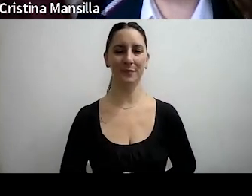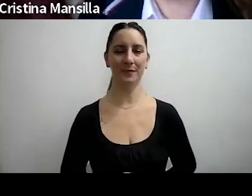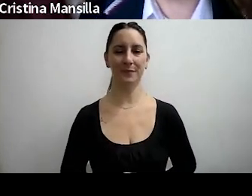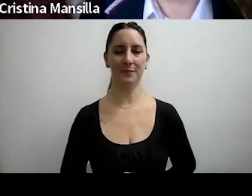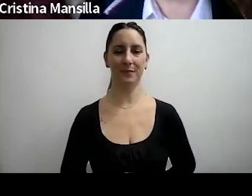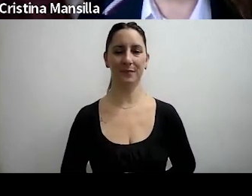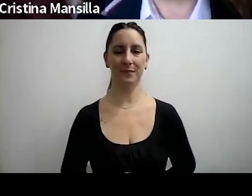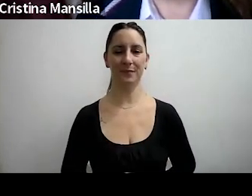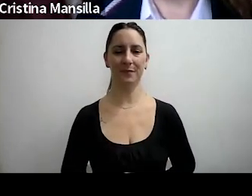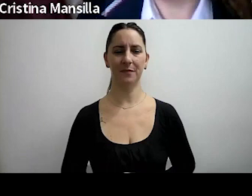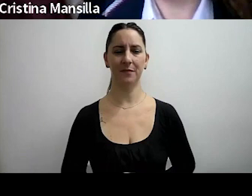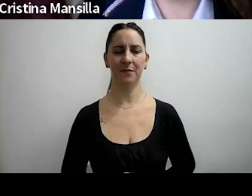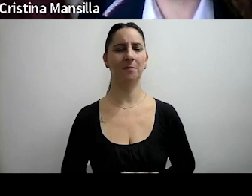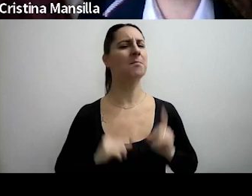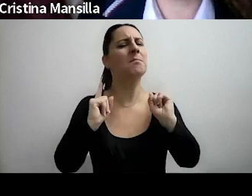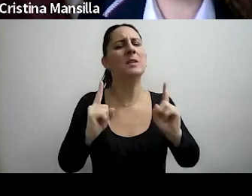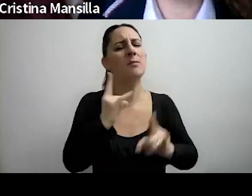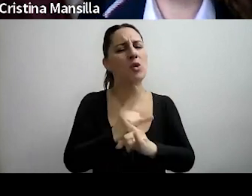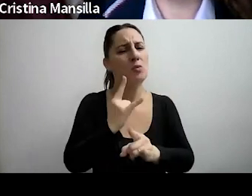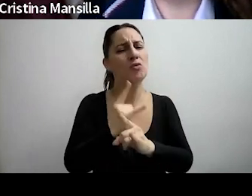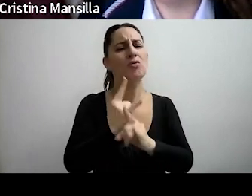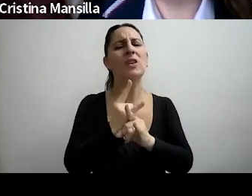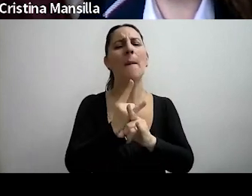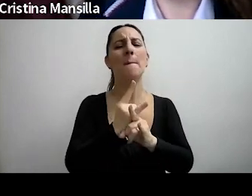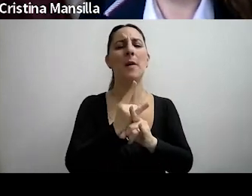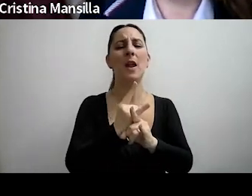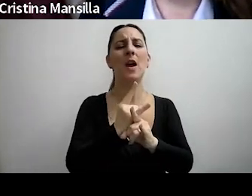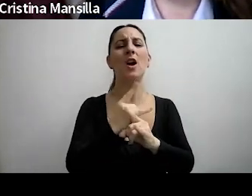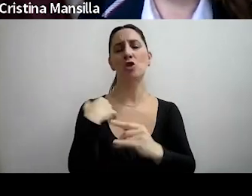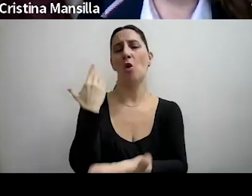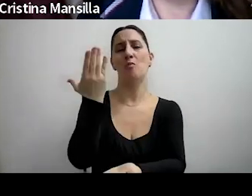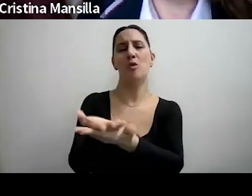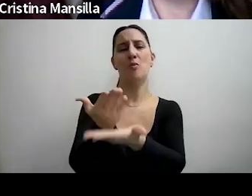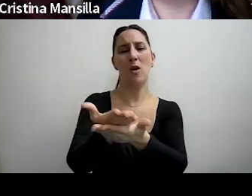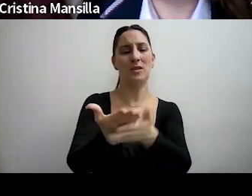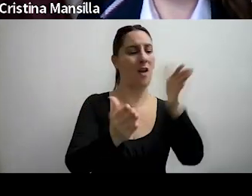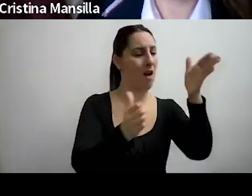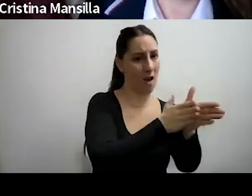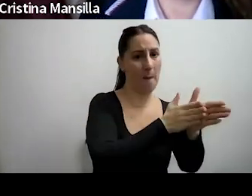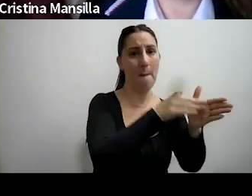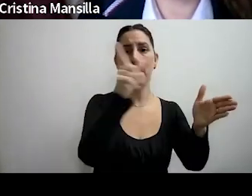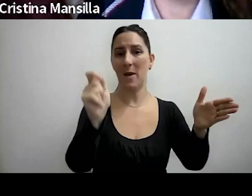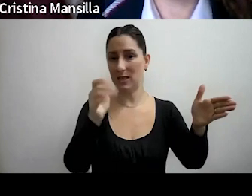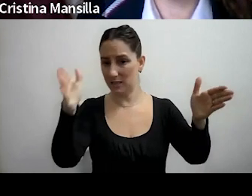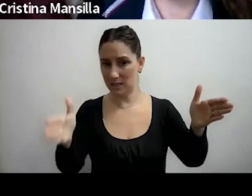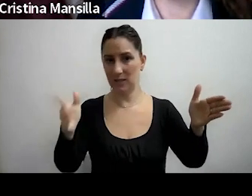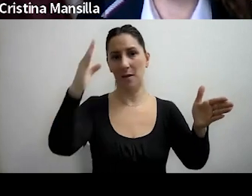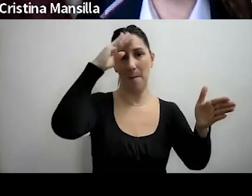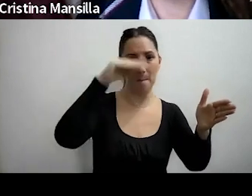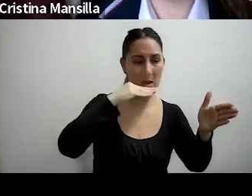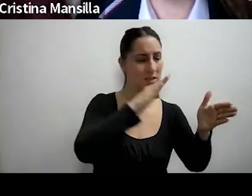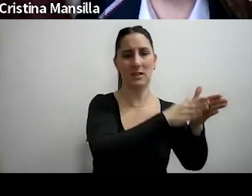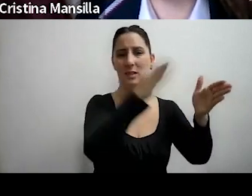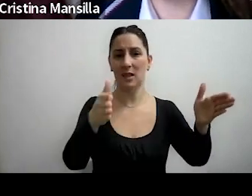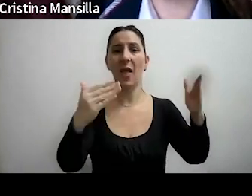Como siempre, los cortes los propongo desde de mes a mes, de acuerdo a la fecha